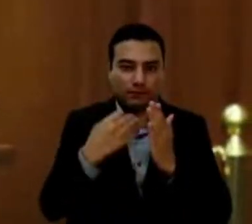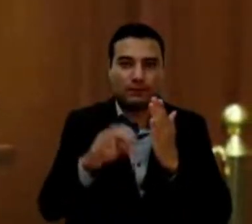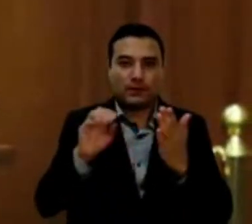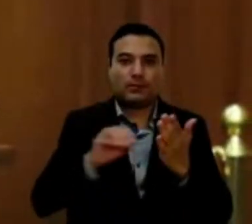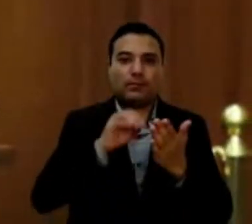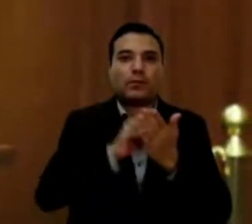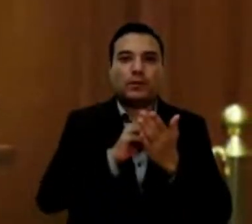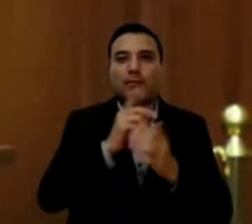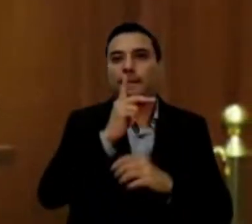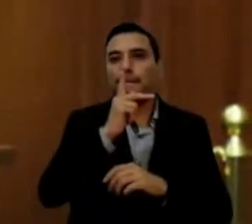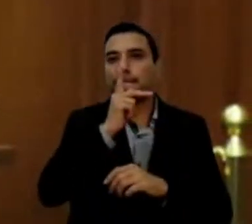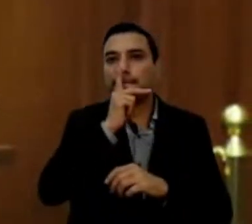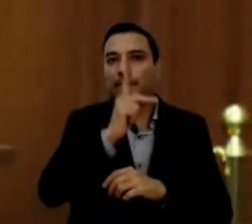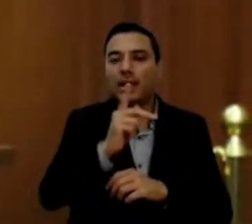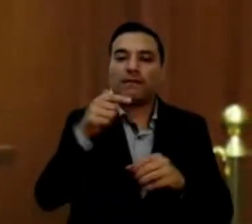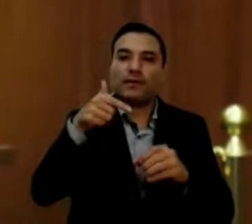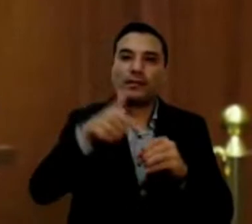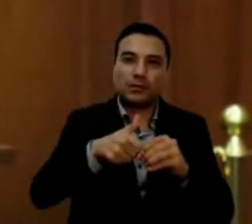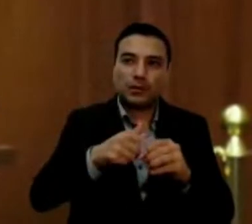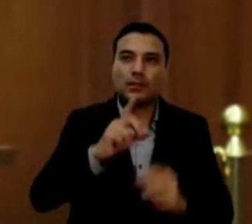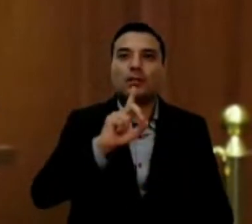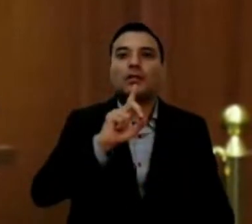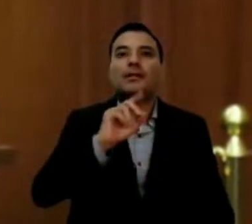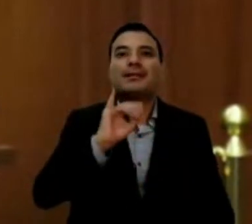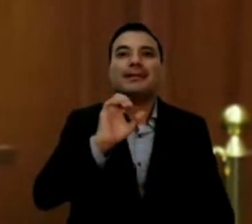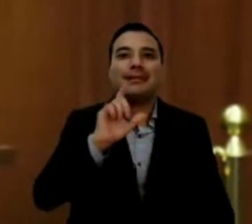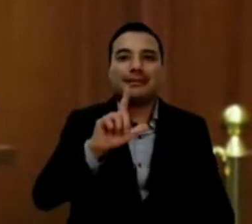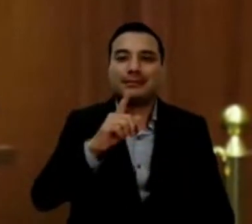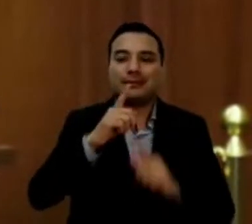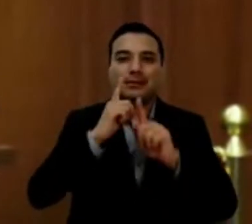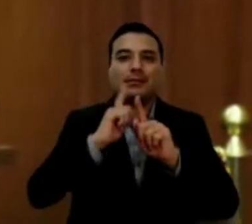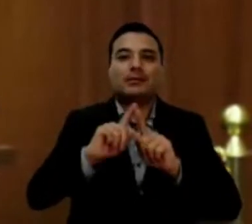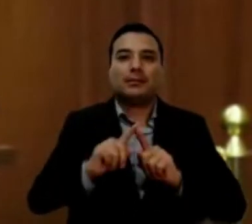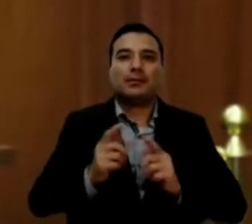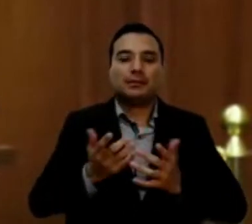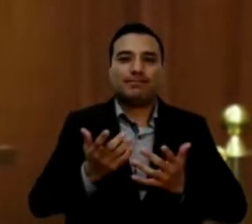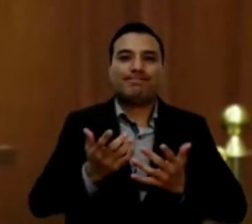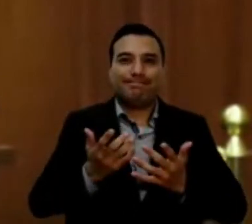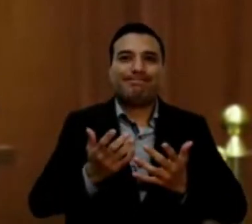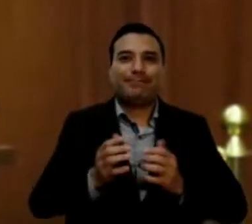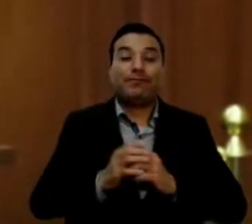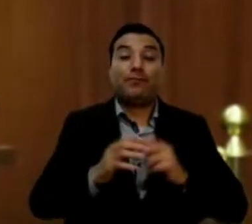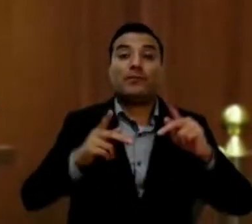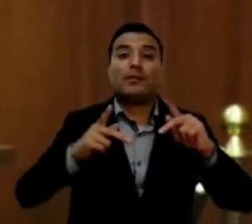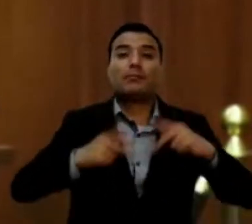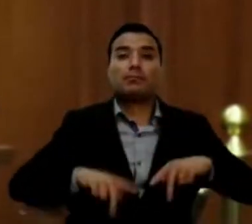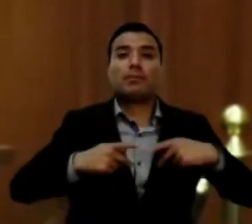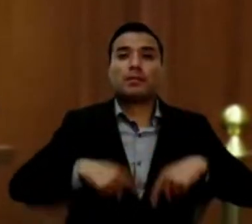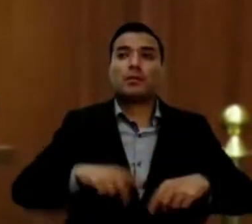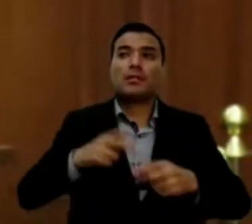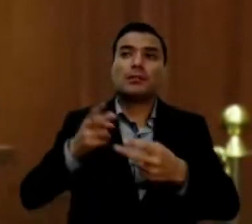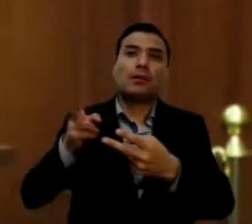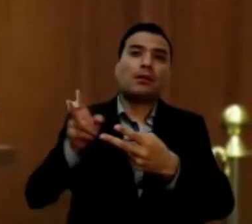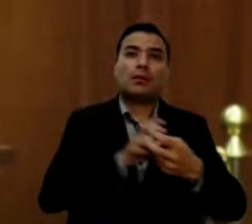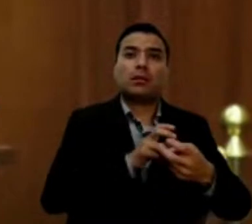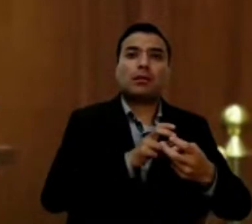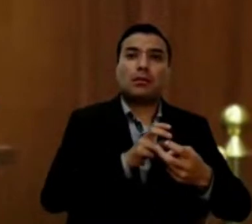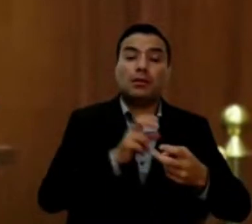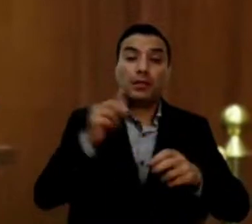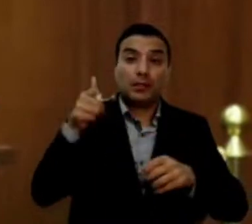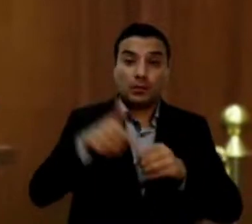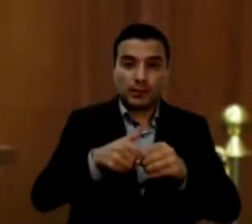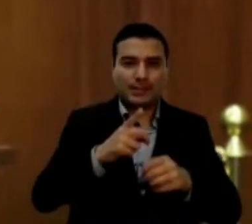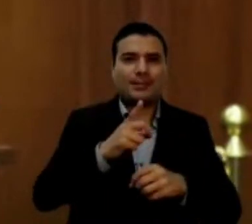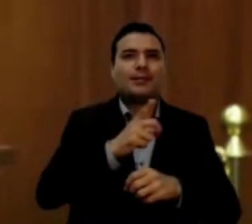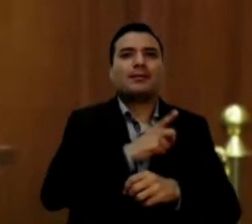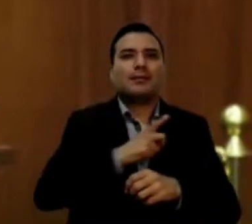que se comercializan en las estaciones de servicio, es que esta conducta delictiva quede plenamente tipificada en dicho numeral,